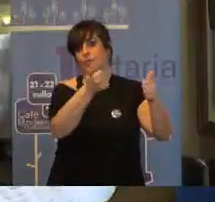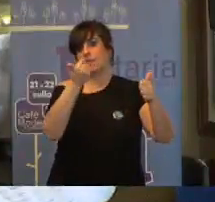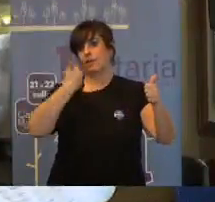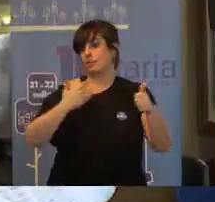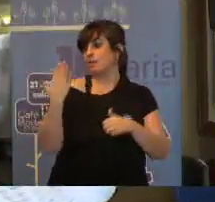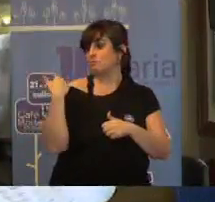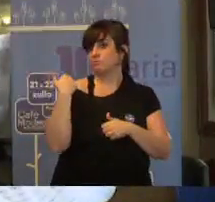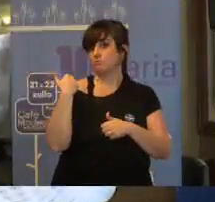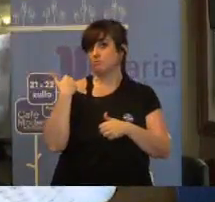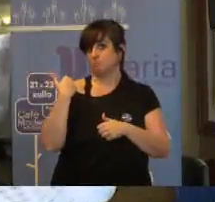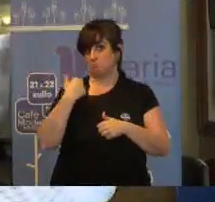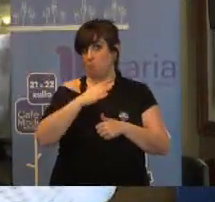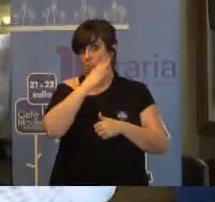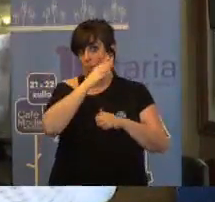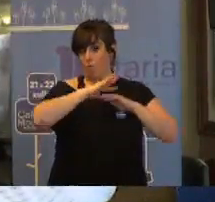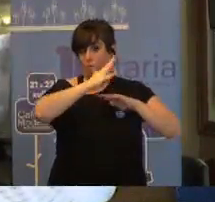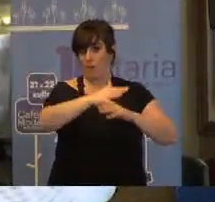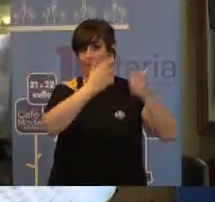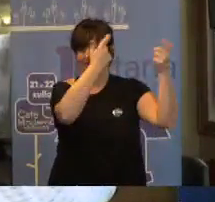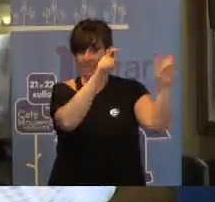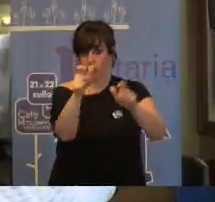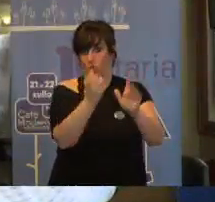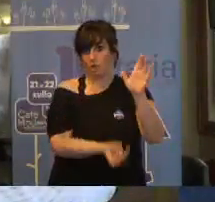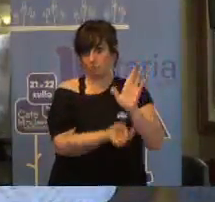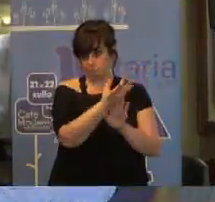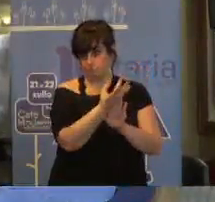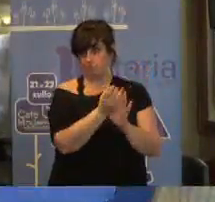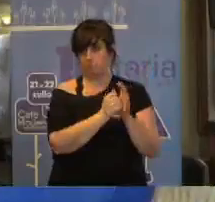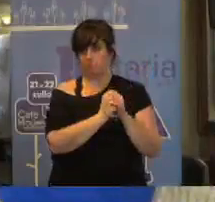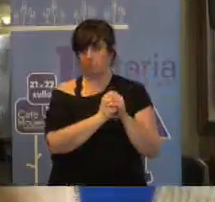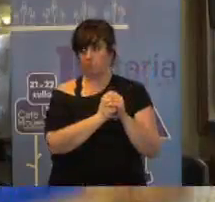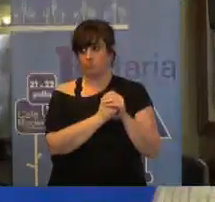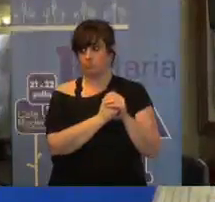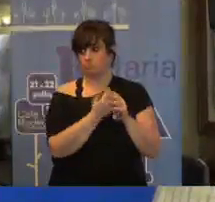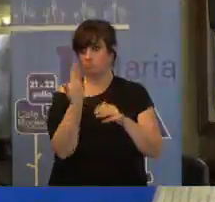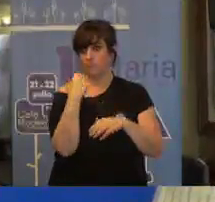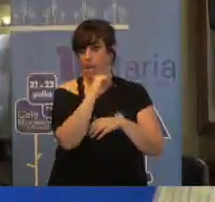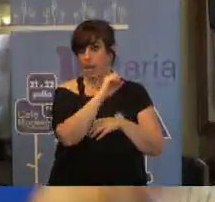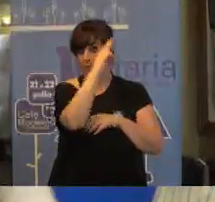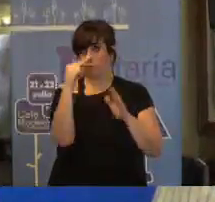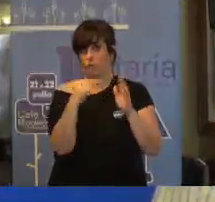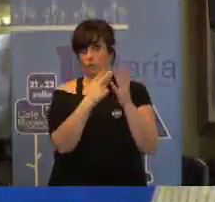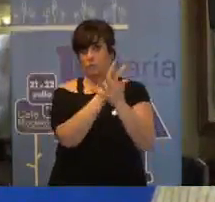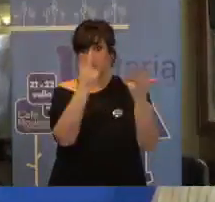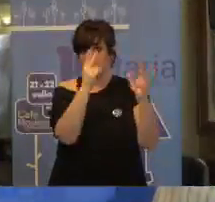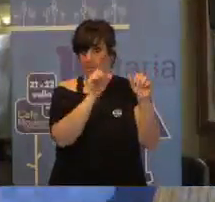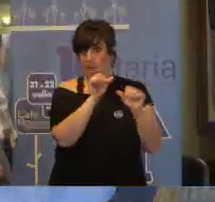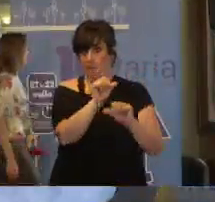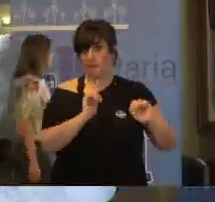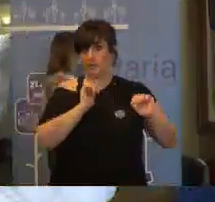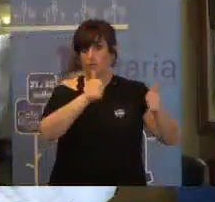mareas sectoriais, que dende Mareas se foron poñendo en marcha dende o ano 2017 e